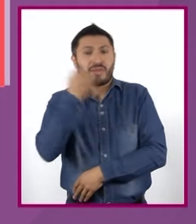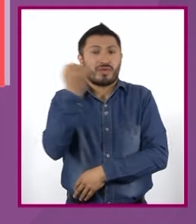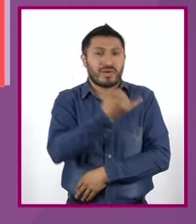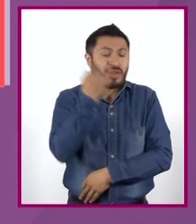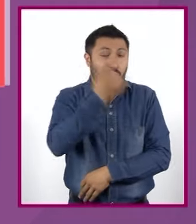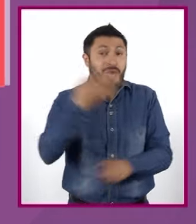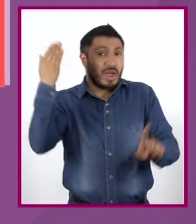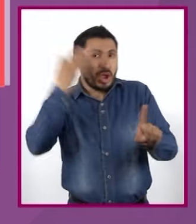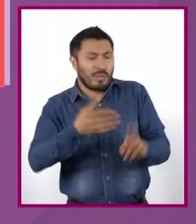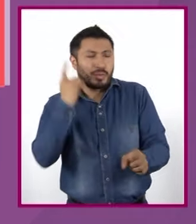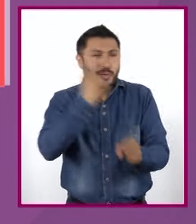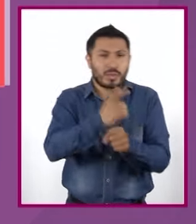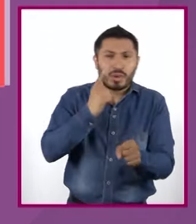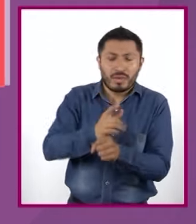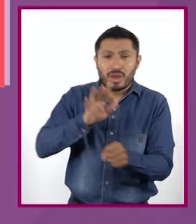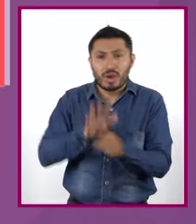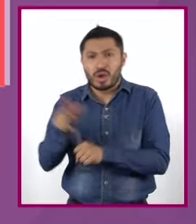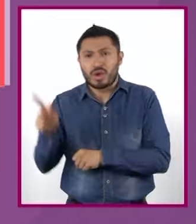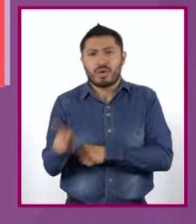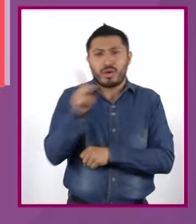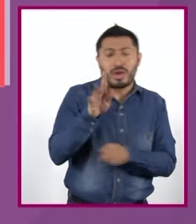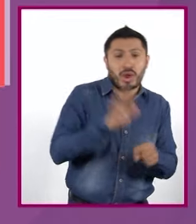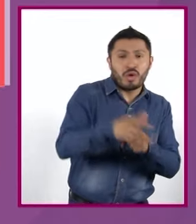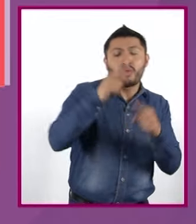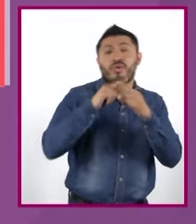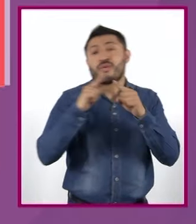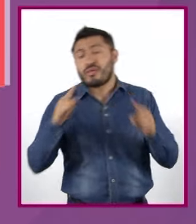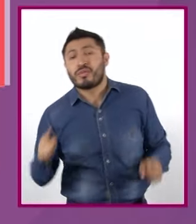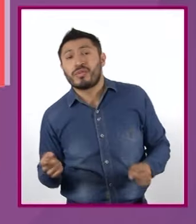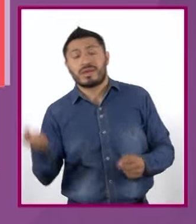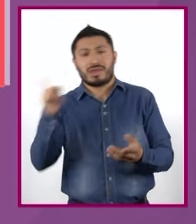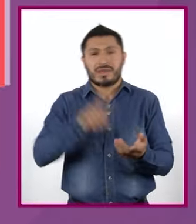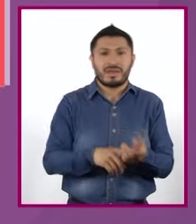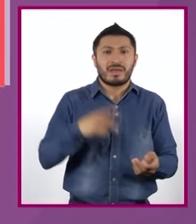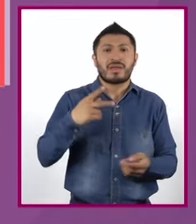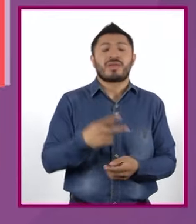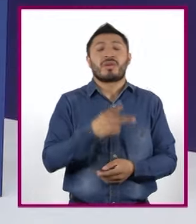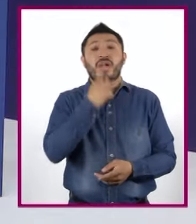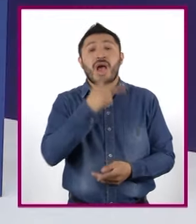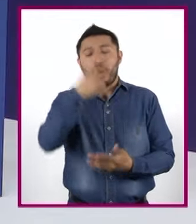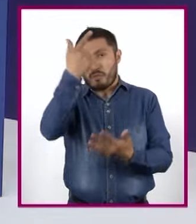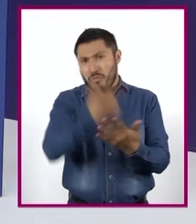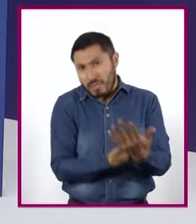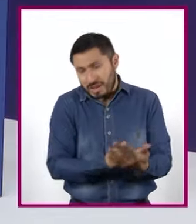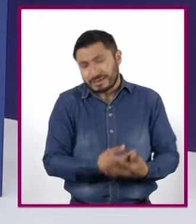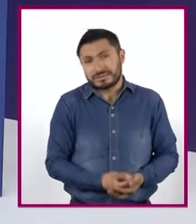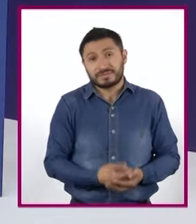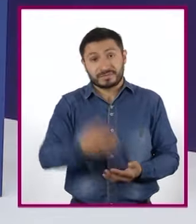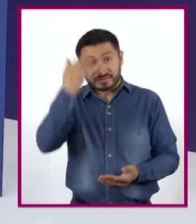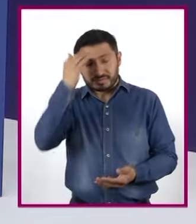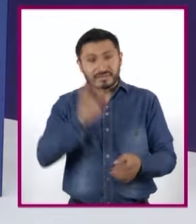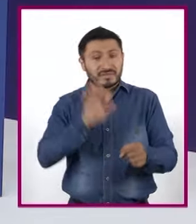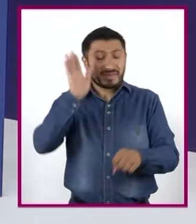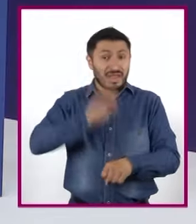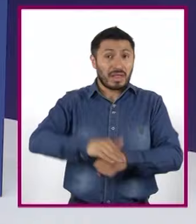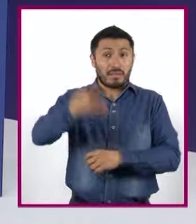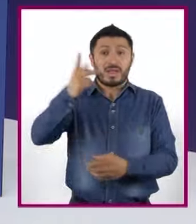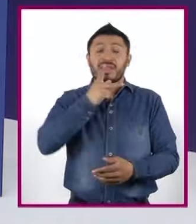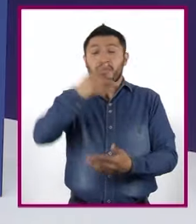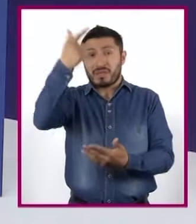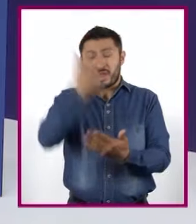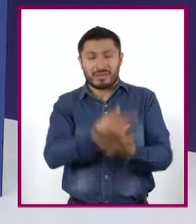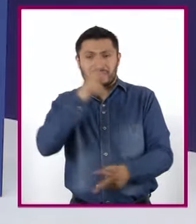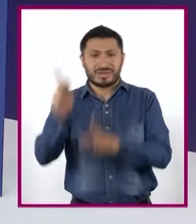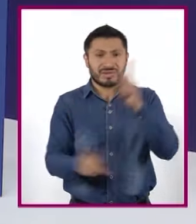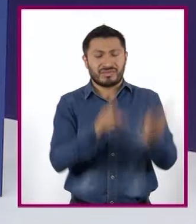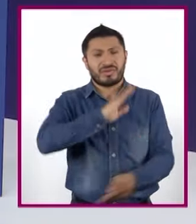propósito fue identificar semejanzas y diferencias en vocabulario. Para conocer más vocabulario de los pueblos de